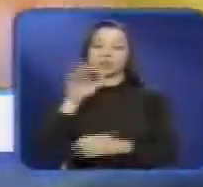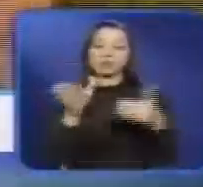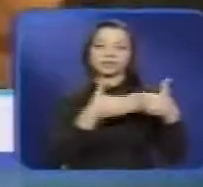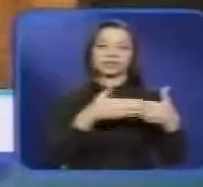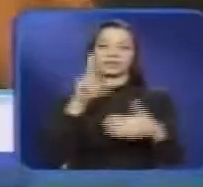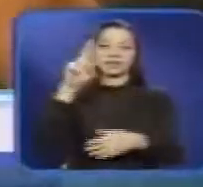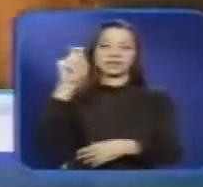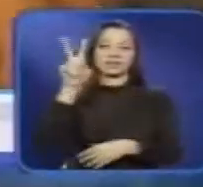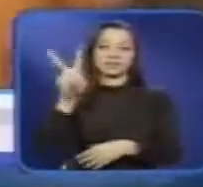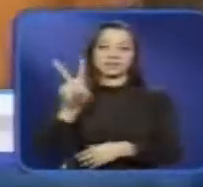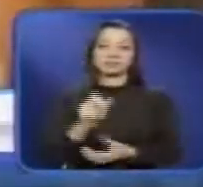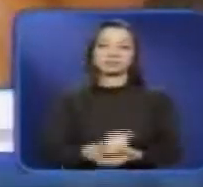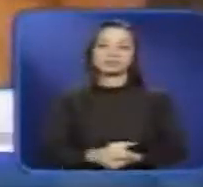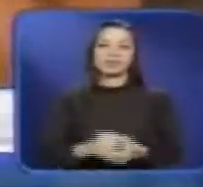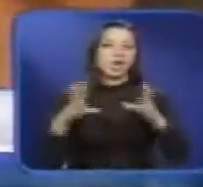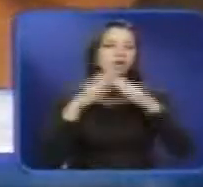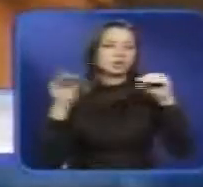planta